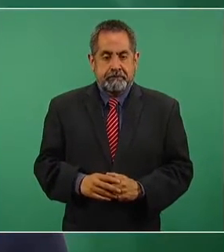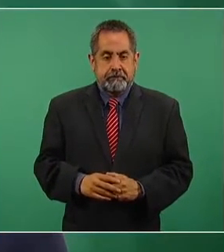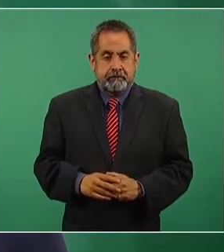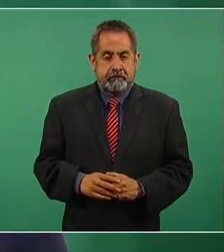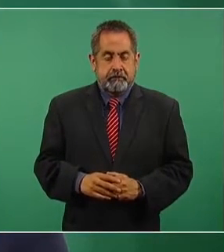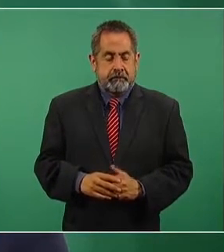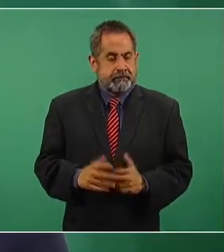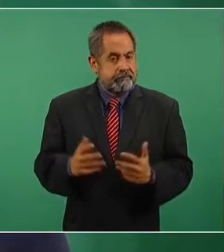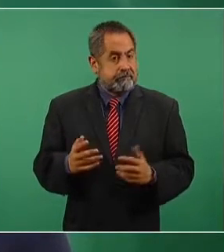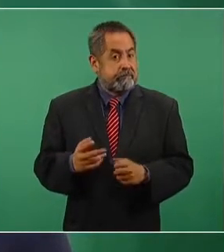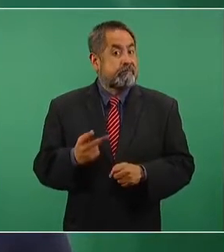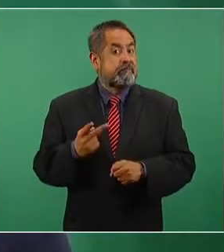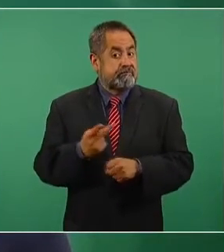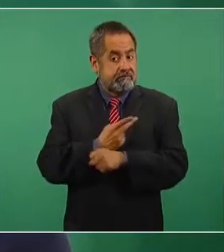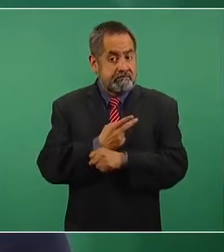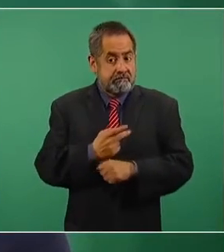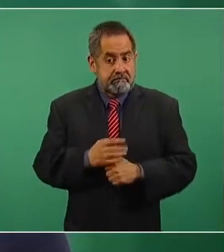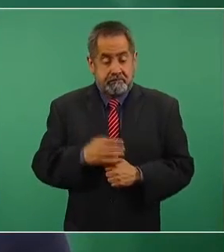A tal punto que